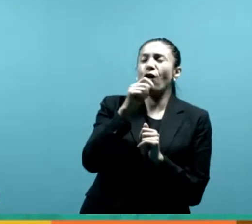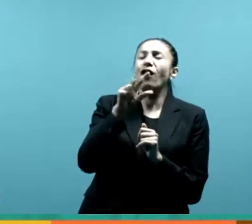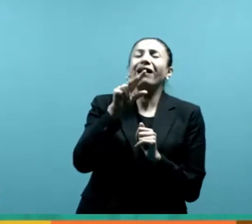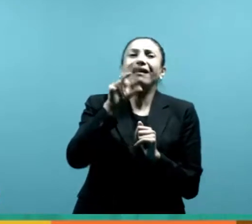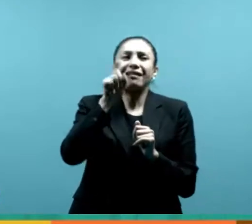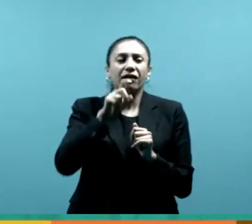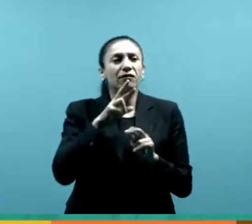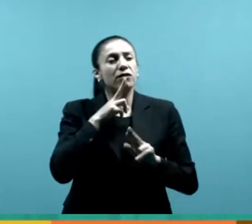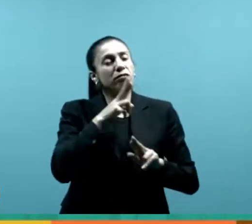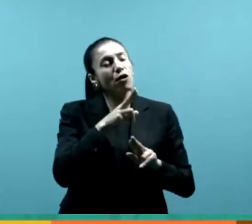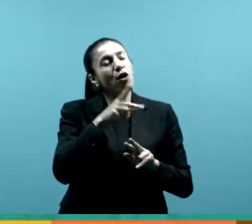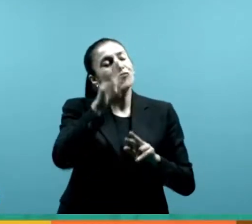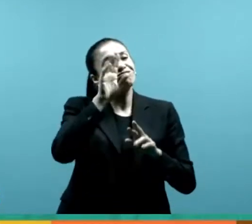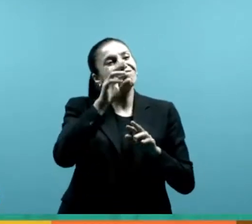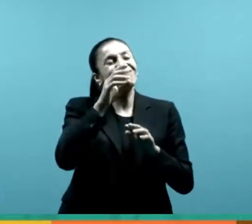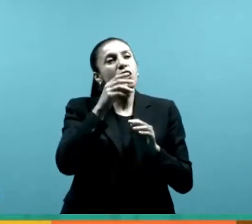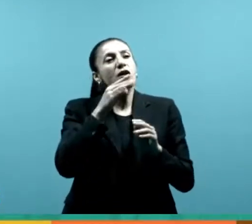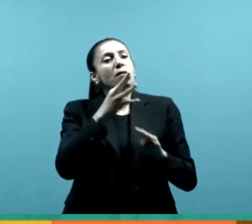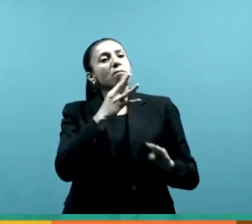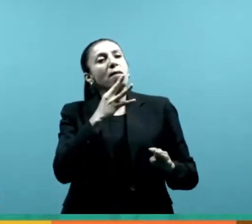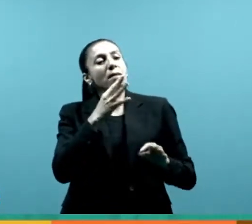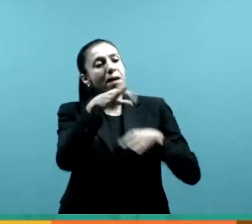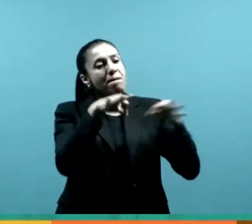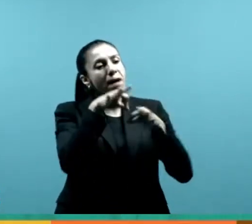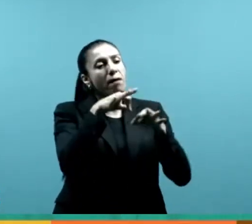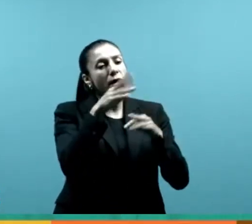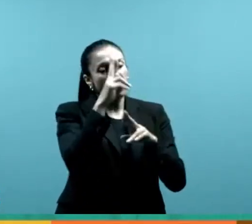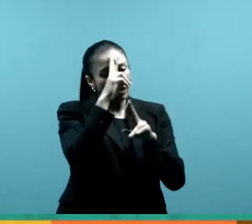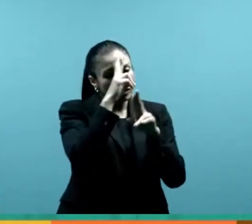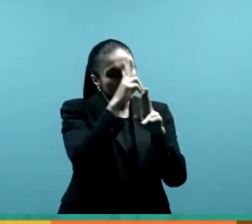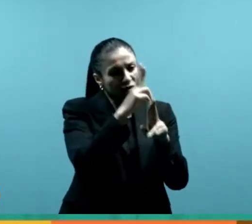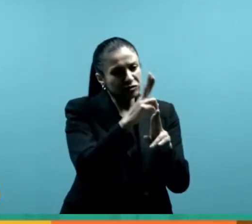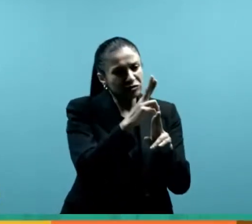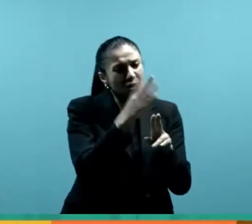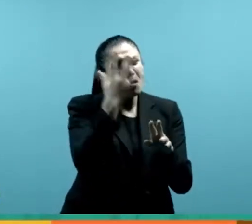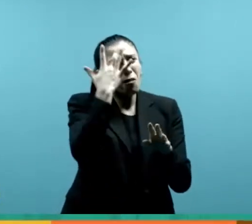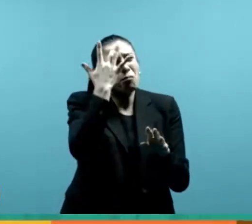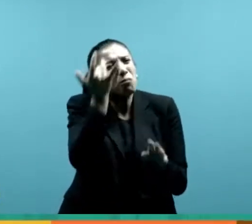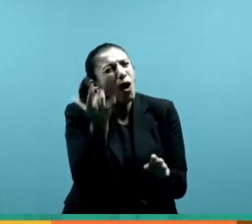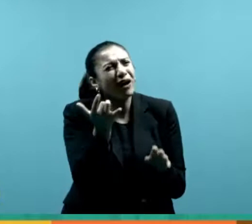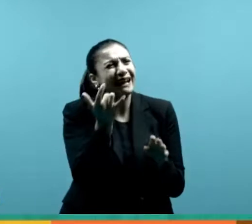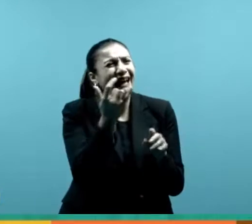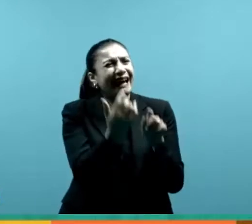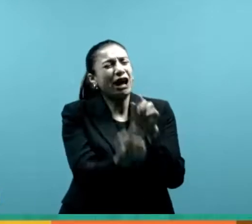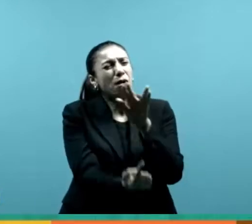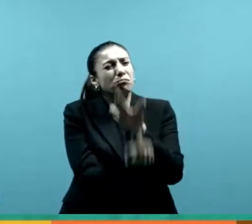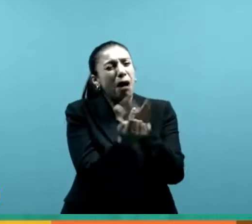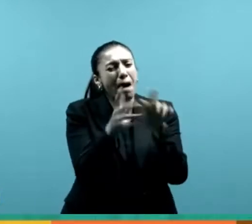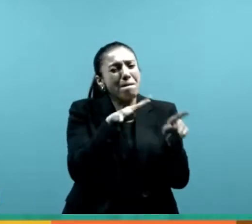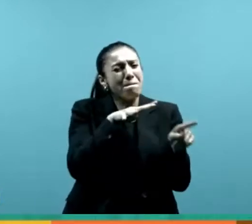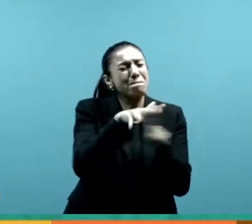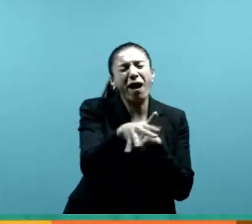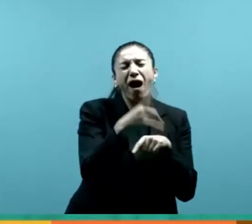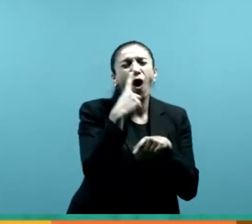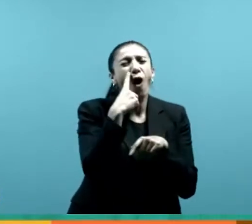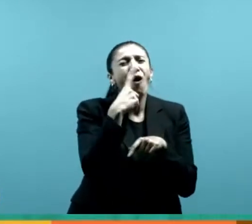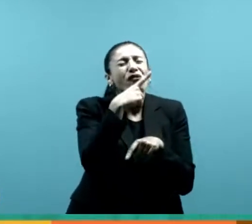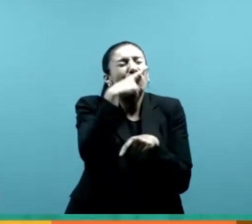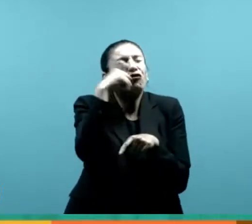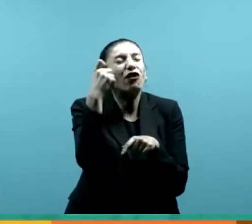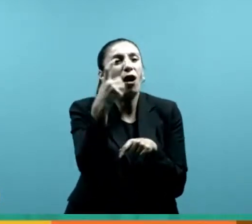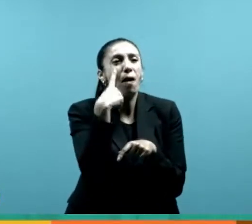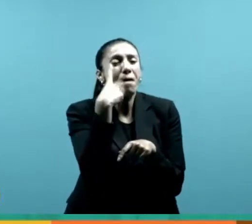las personas se hagan esta misma pregunta: ¿por qué fue que estas cosas horribles sucedieron? ¿Por qué fue que otras